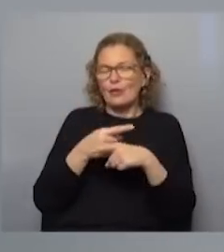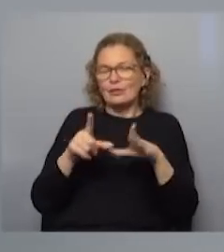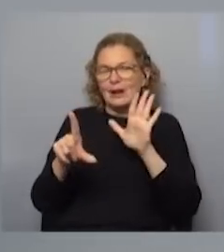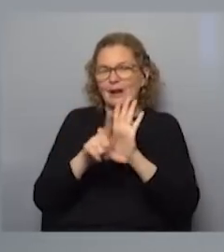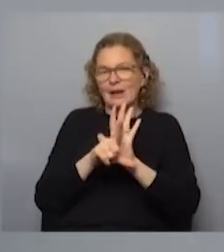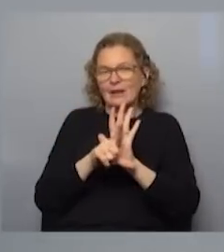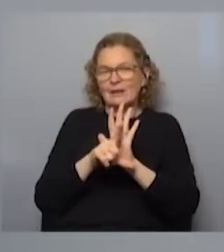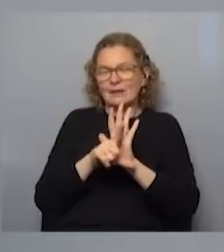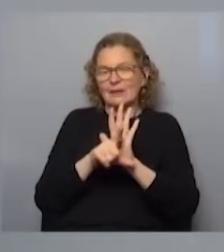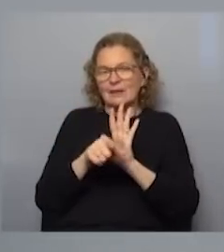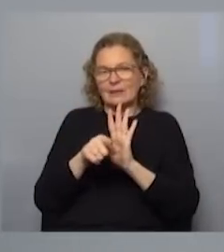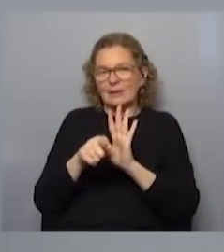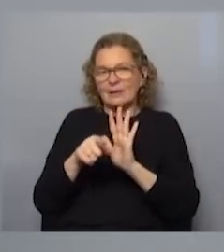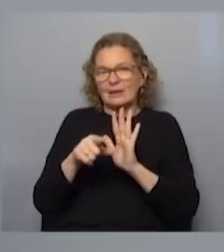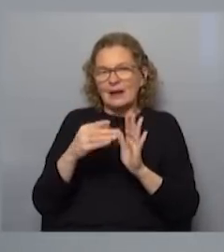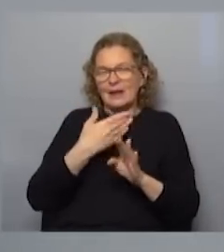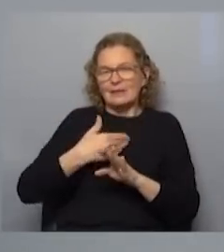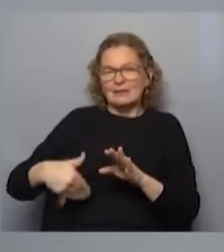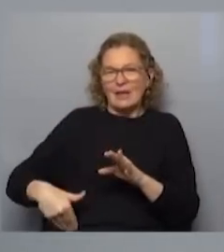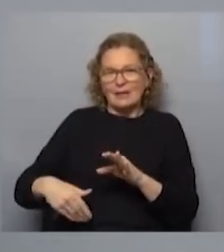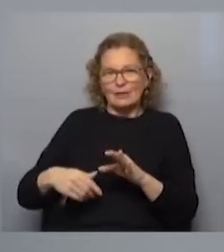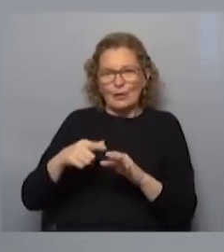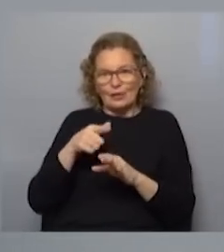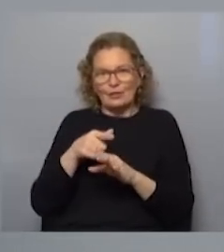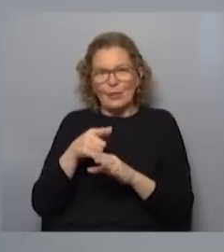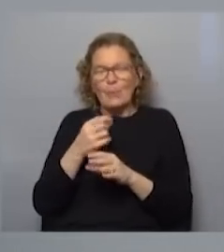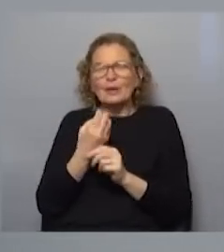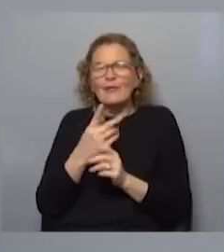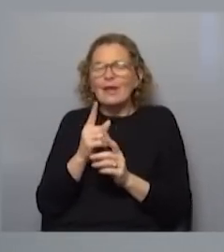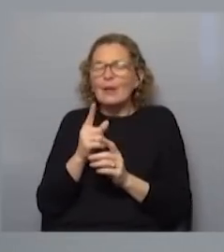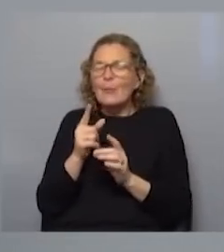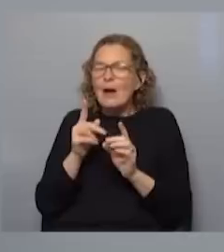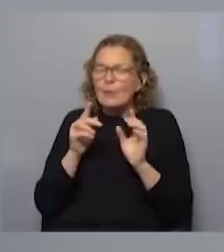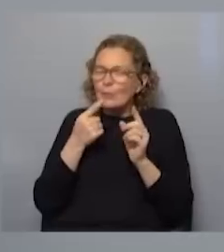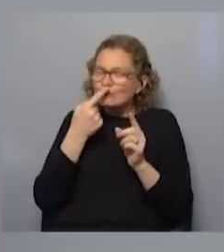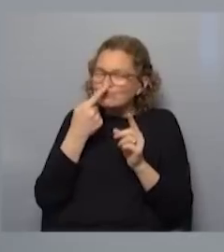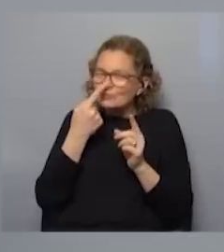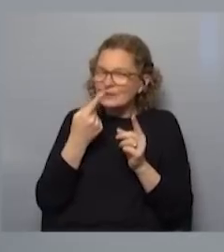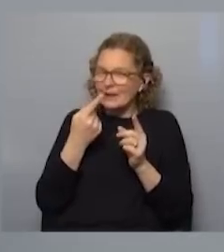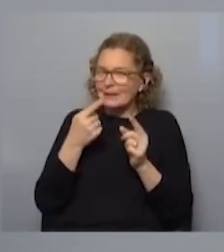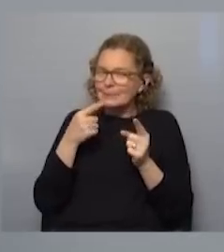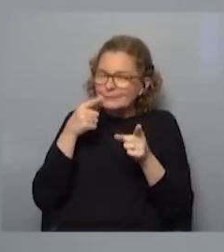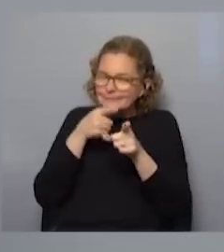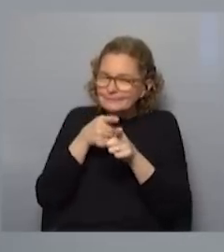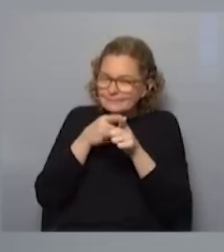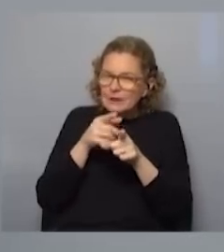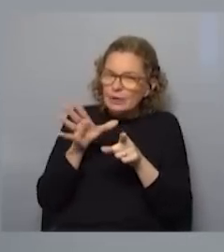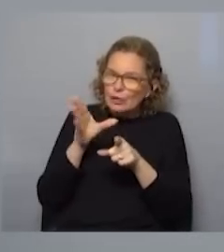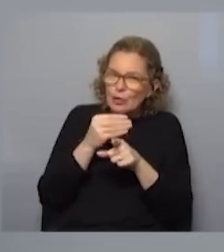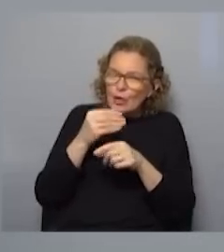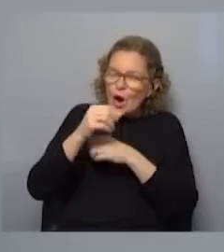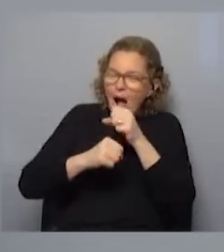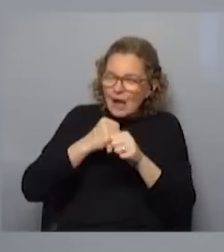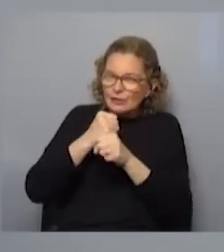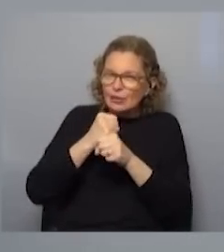la caducidad de la pretensión punitiva del Estado la ley de impunidad porque había una especial hincapié a lo largo de todo el periodo